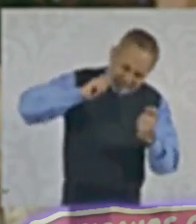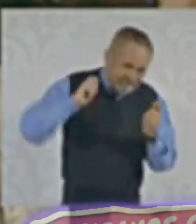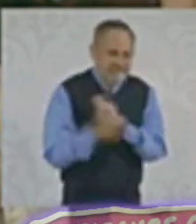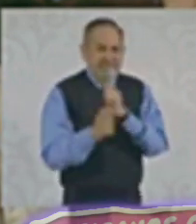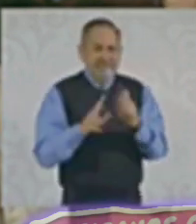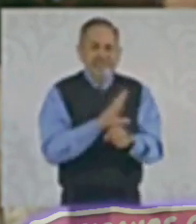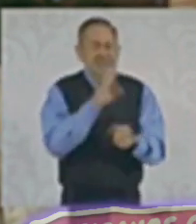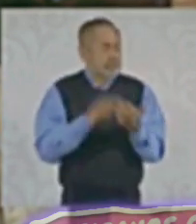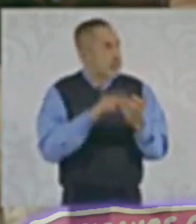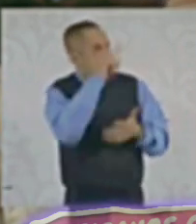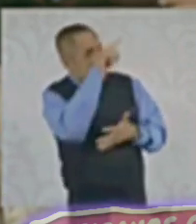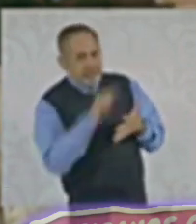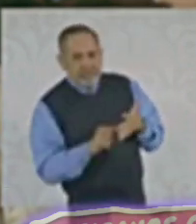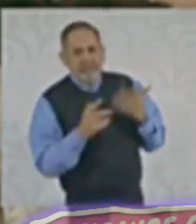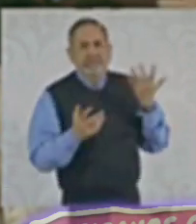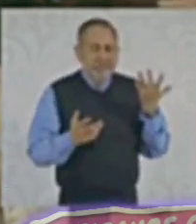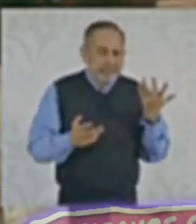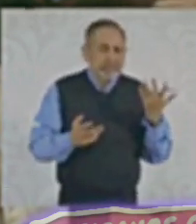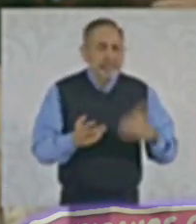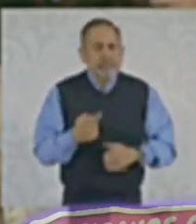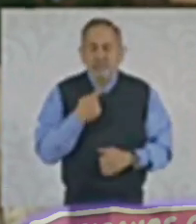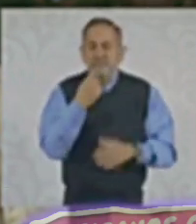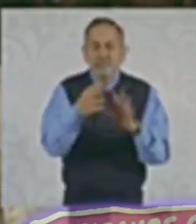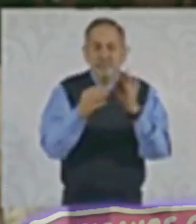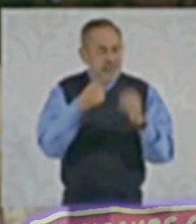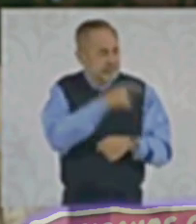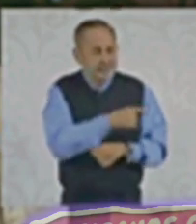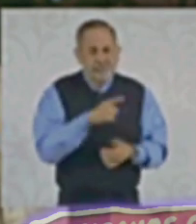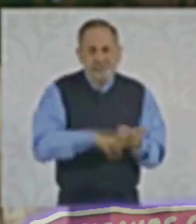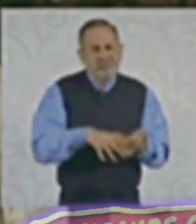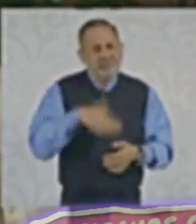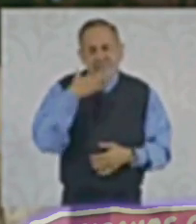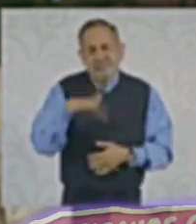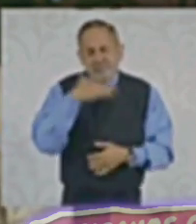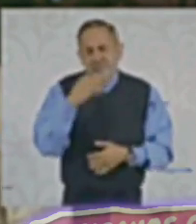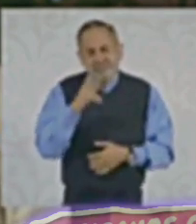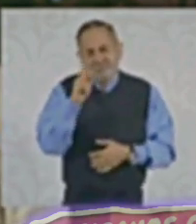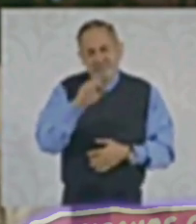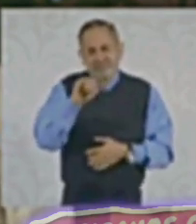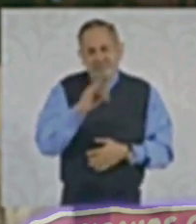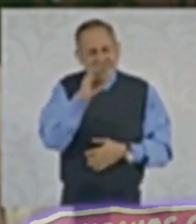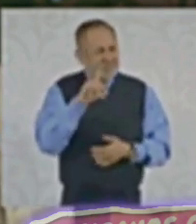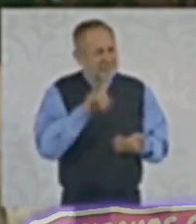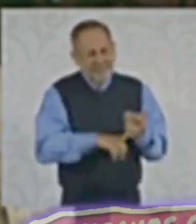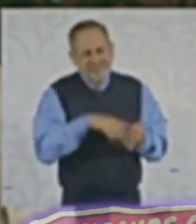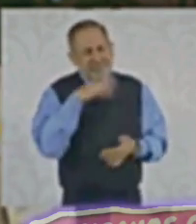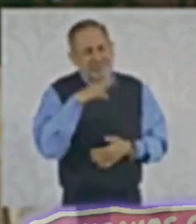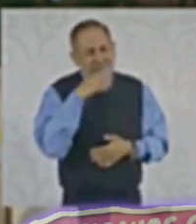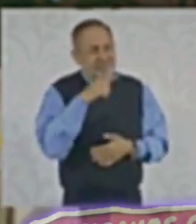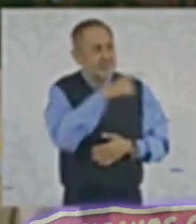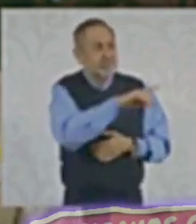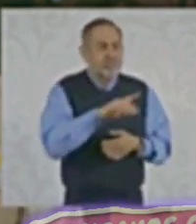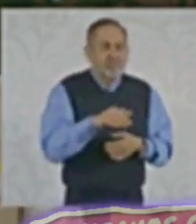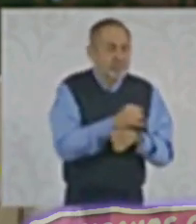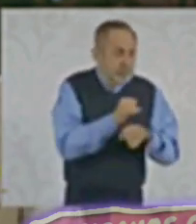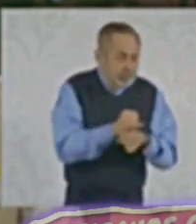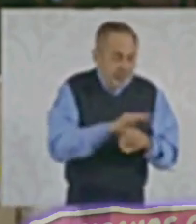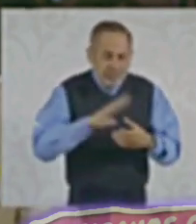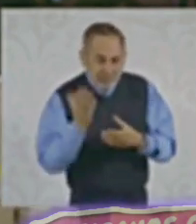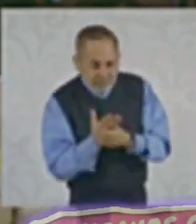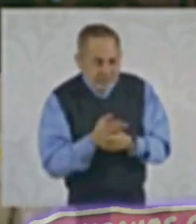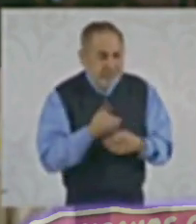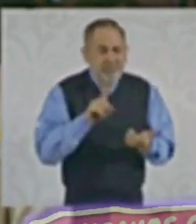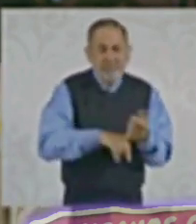inclusive compartimos que la corrupción que existe desde la elaboración de las carpetas, desde los